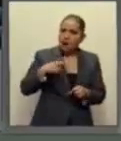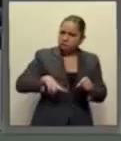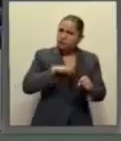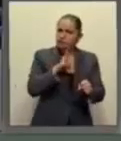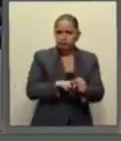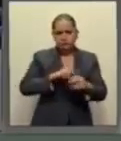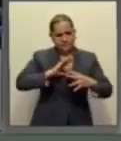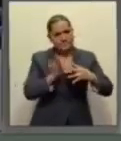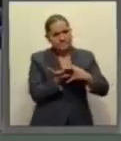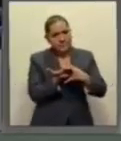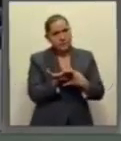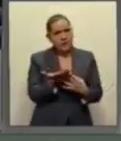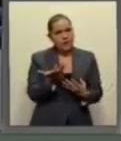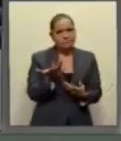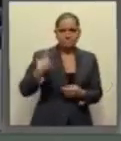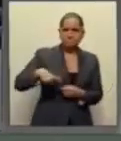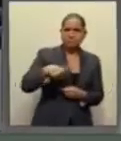onerosos y ofensivos.